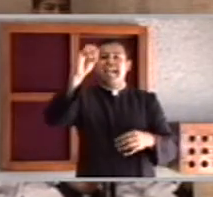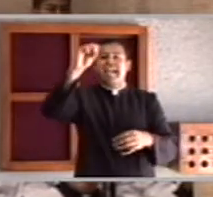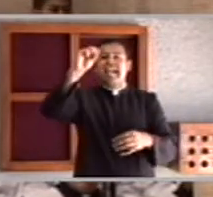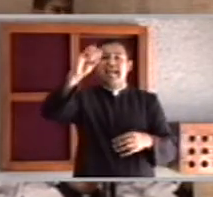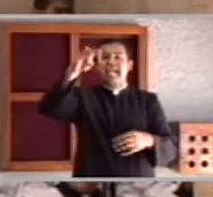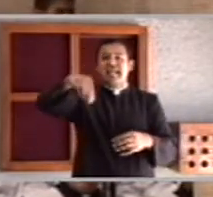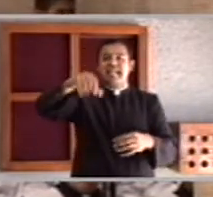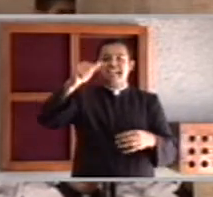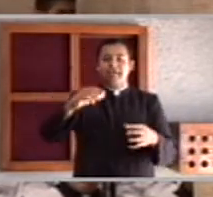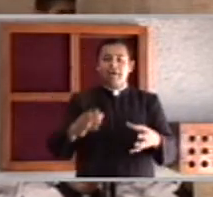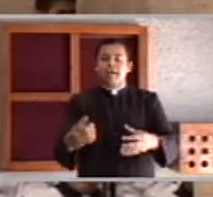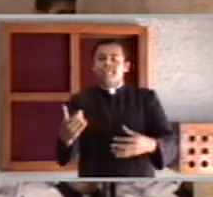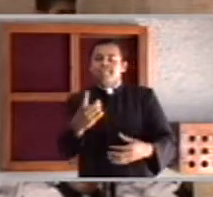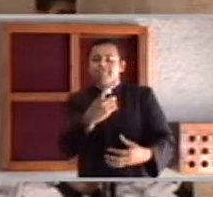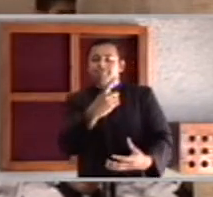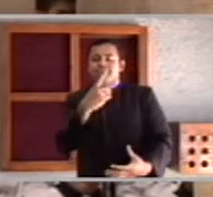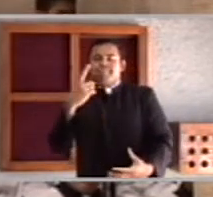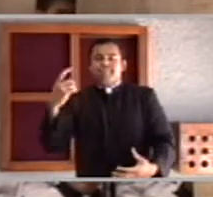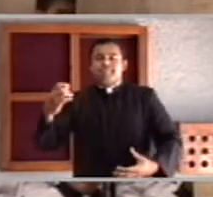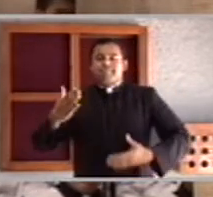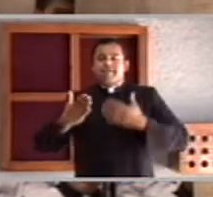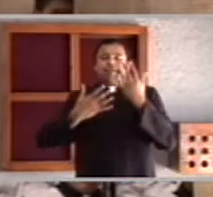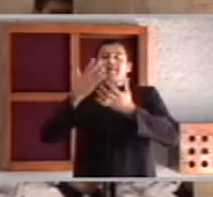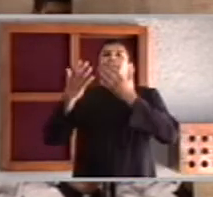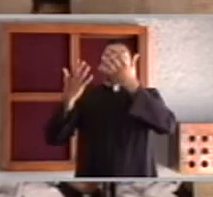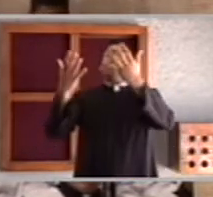la esperanza y el gozo del mundo.